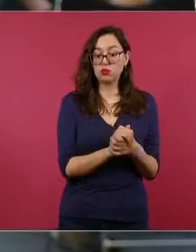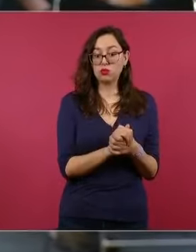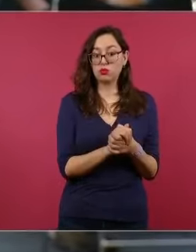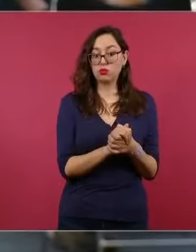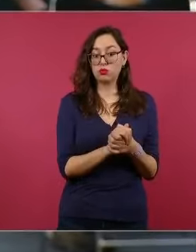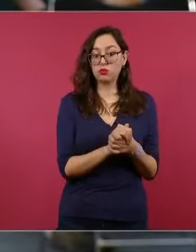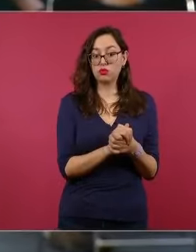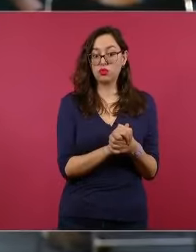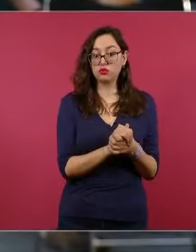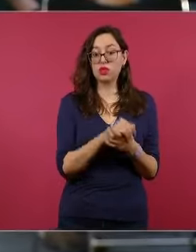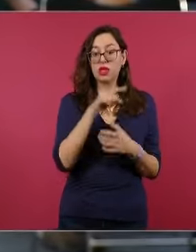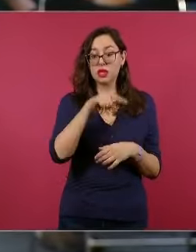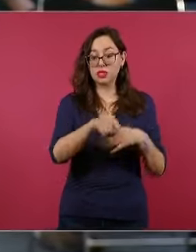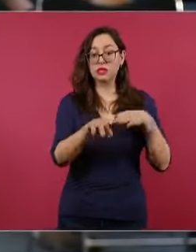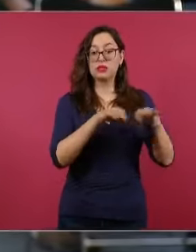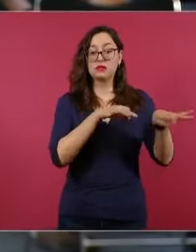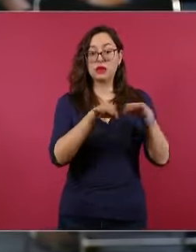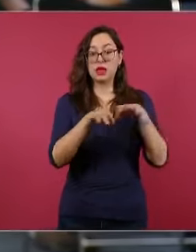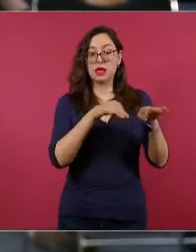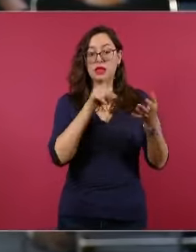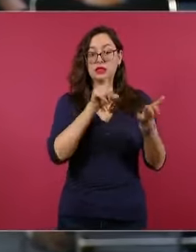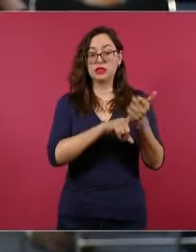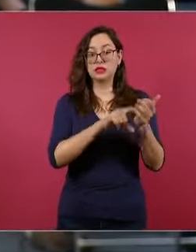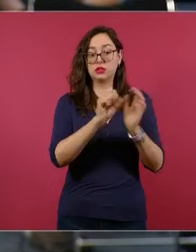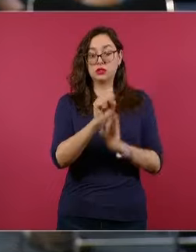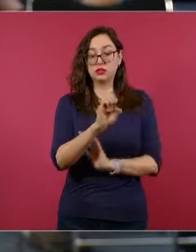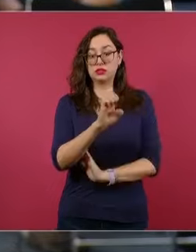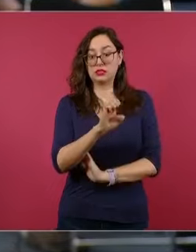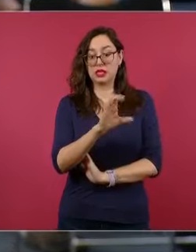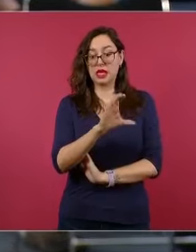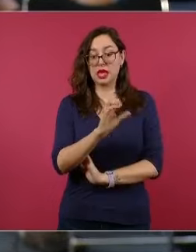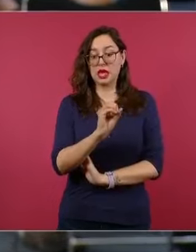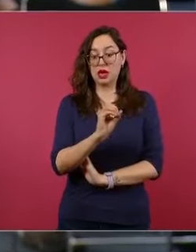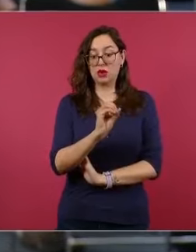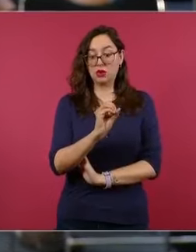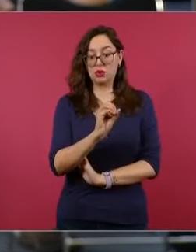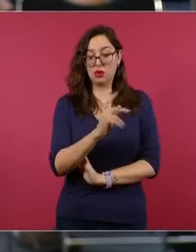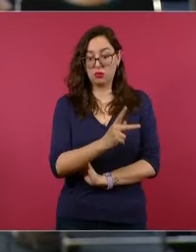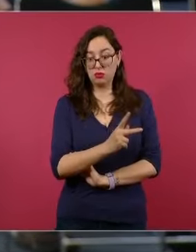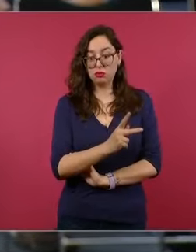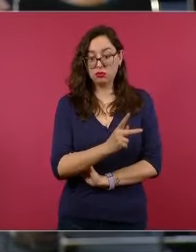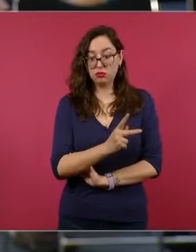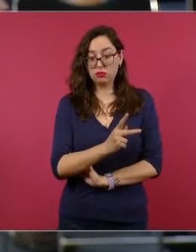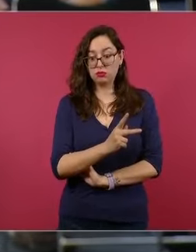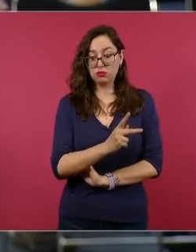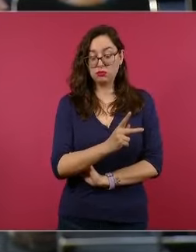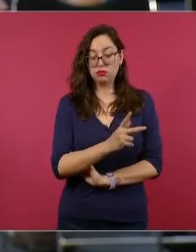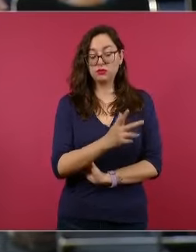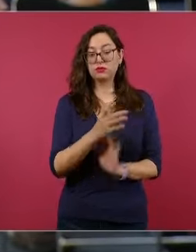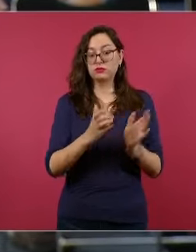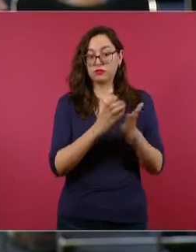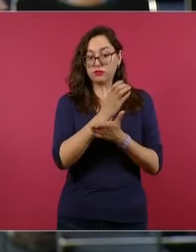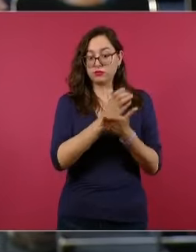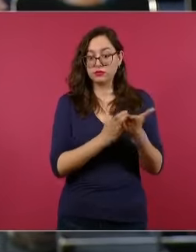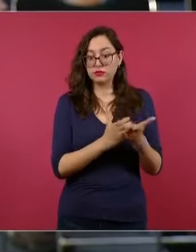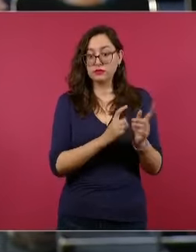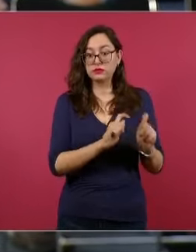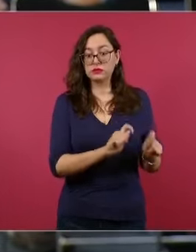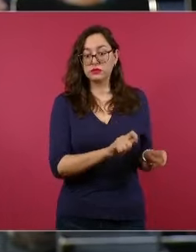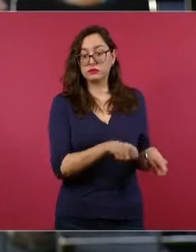llama cop yo alguna vez le le cuestion sobre estos estos contratos que dio